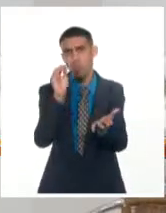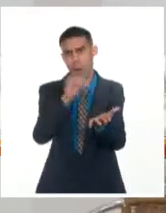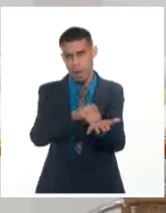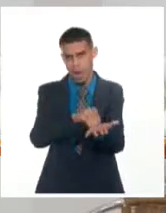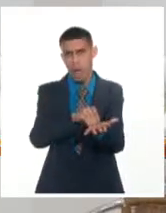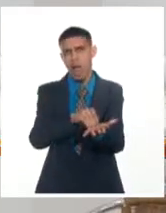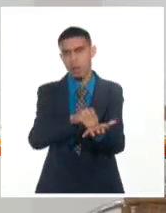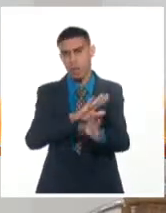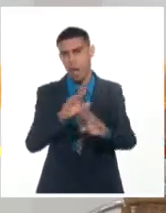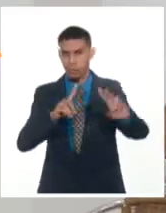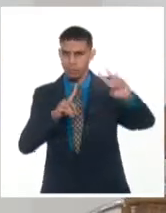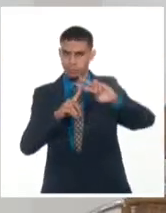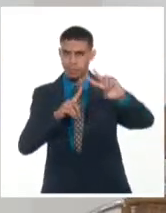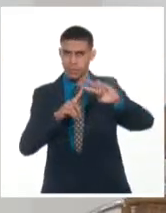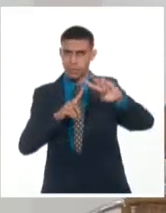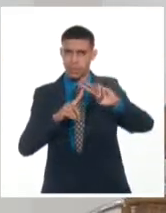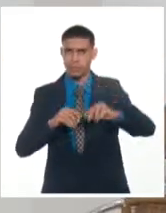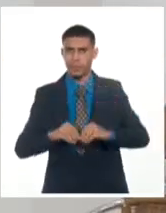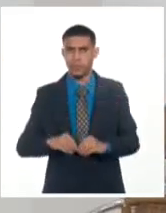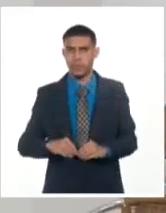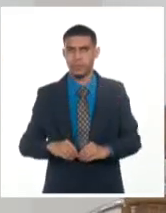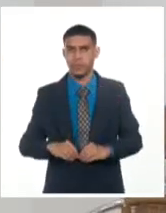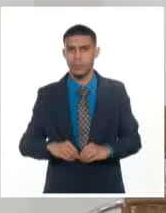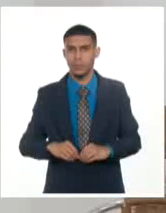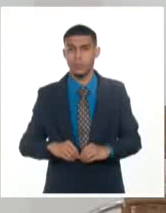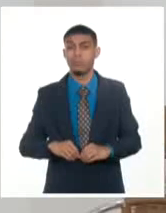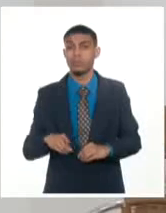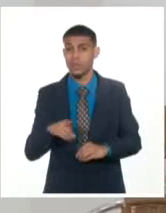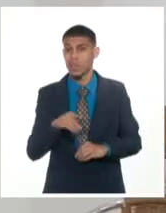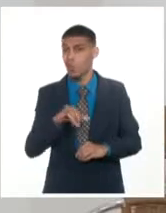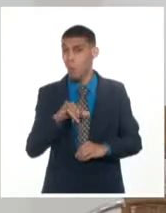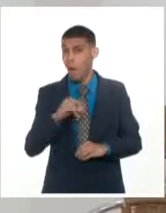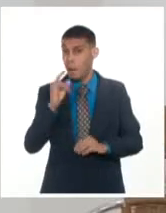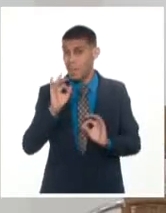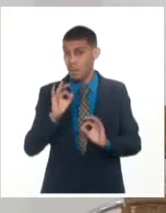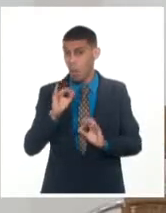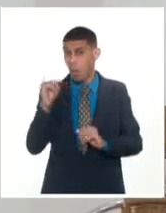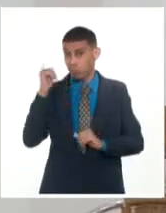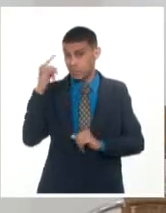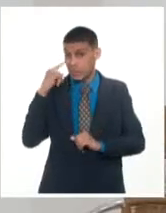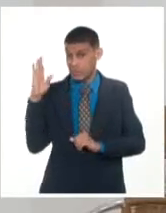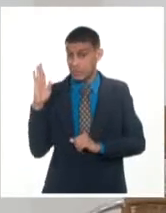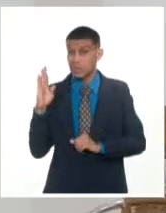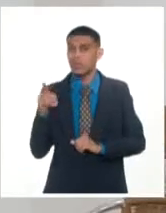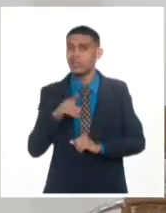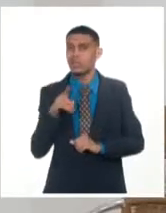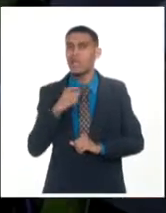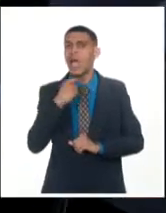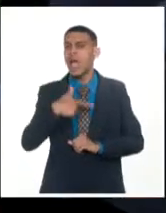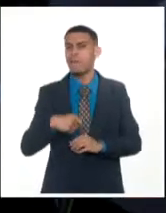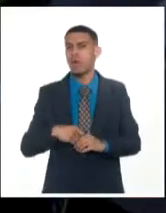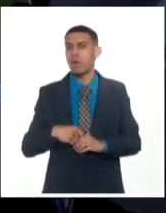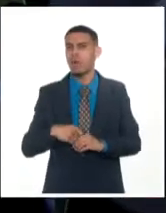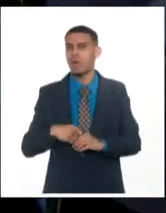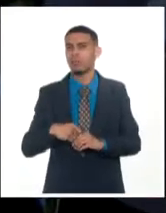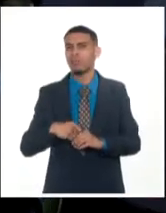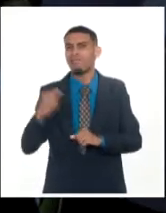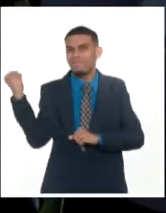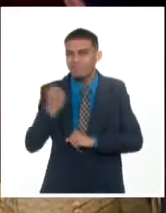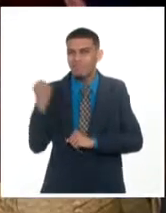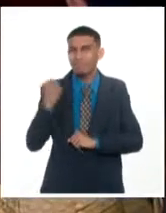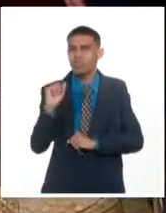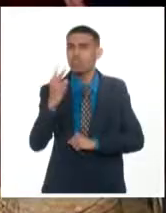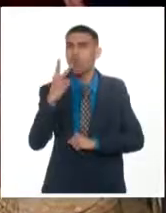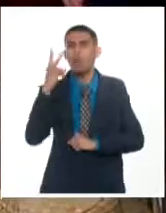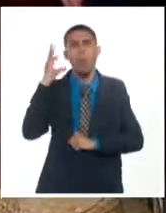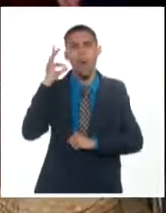hasta que se define. Pero además, esos casos no resueltos de esta serie es el asesinato de 2 mujeres. Bueno, algunas